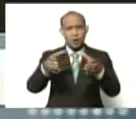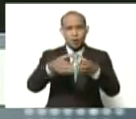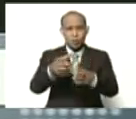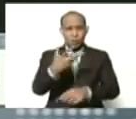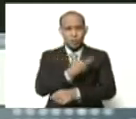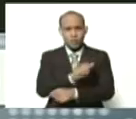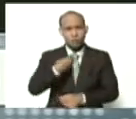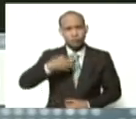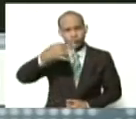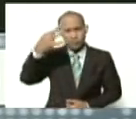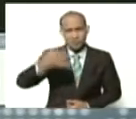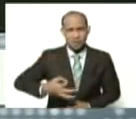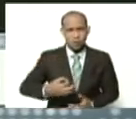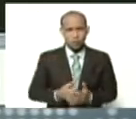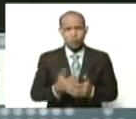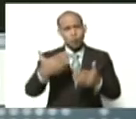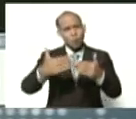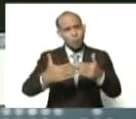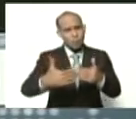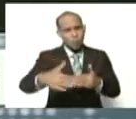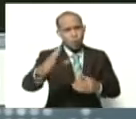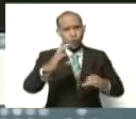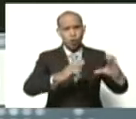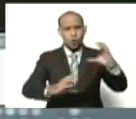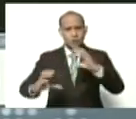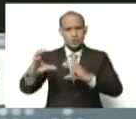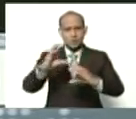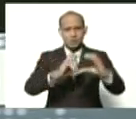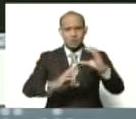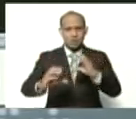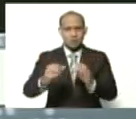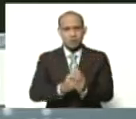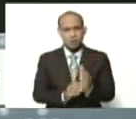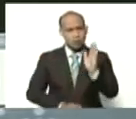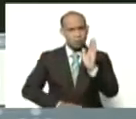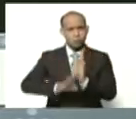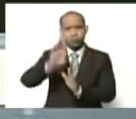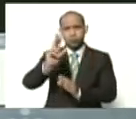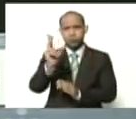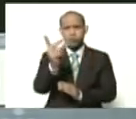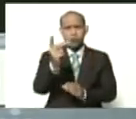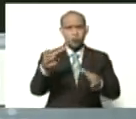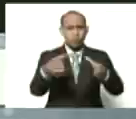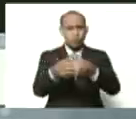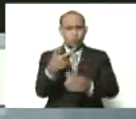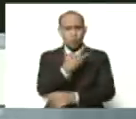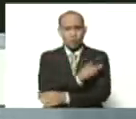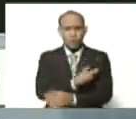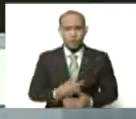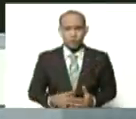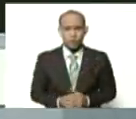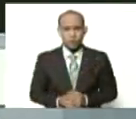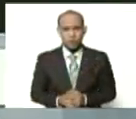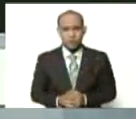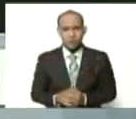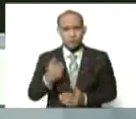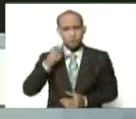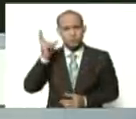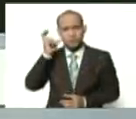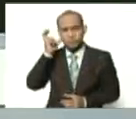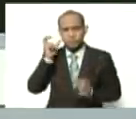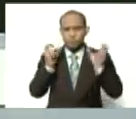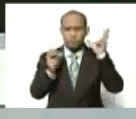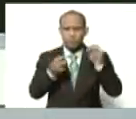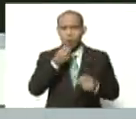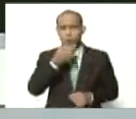vacunas. Estoy seguro que muy pronto la ciencia va a lograr la segunda generación de vacunas. Ya estuve escuchando